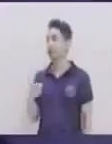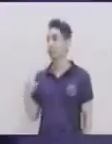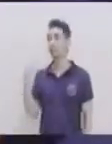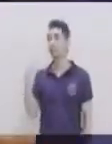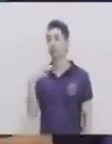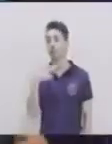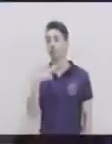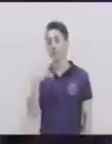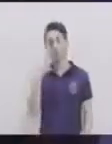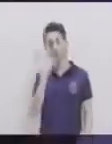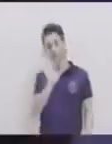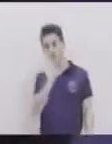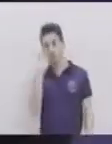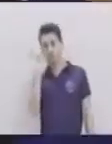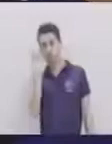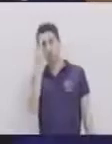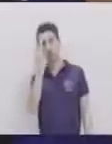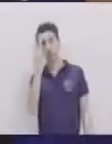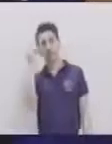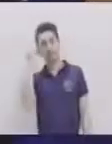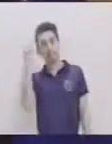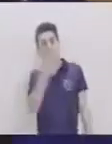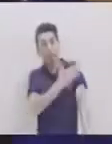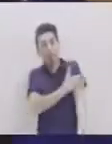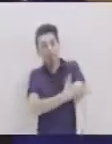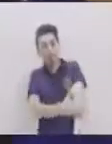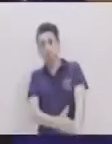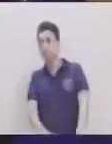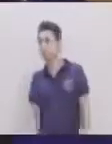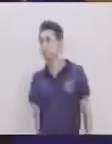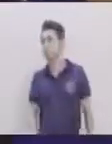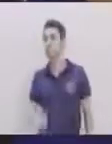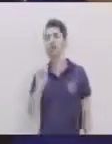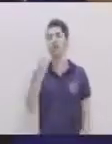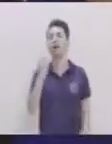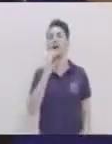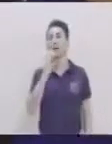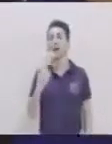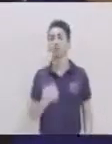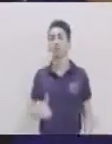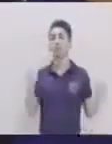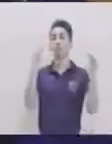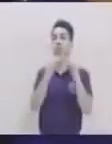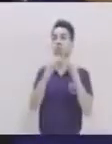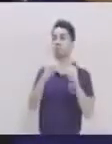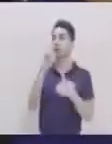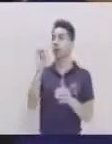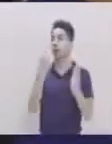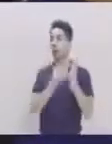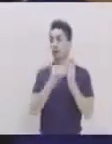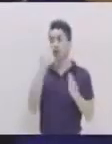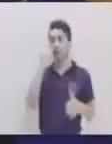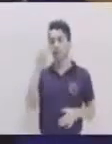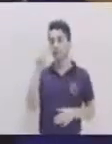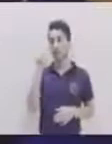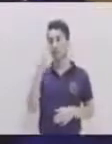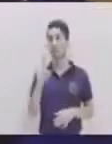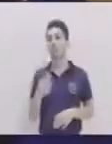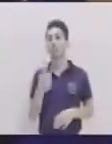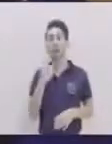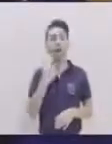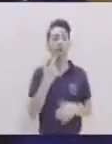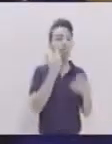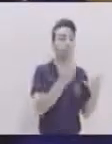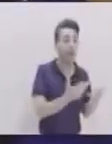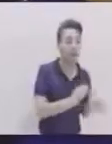a sacar dos ideas. La primera, ¿qué es equidad? Pues la equidad es valorar